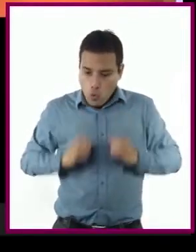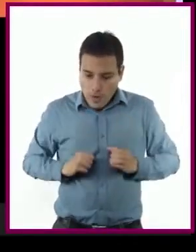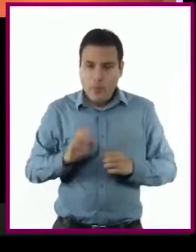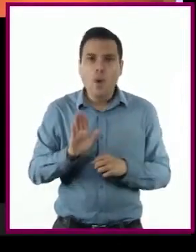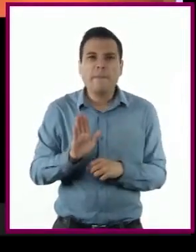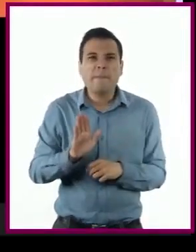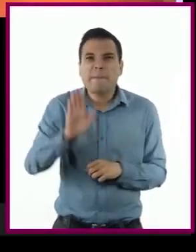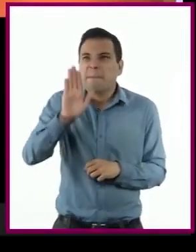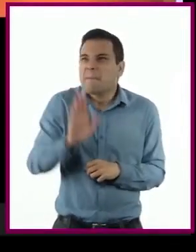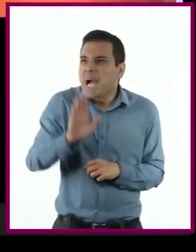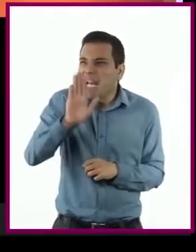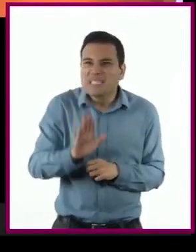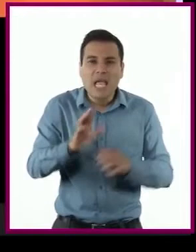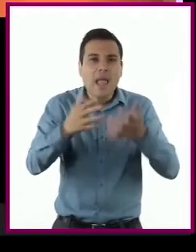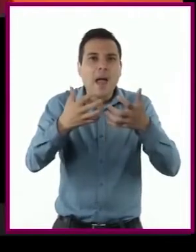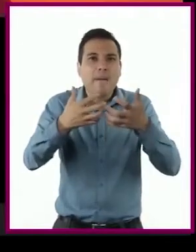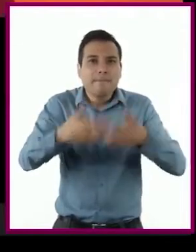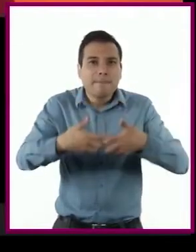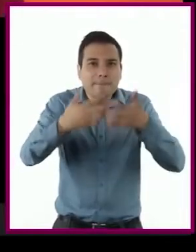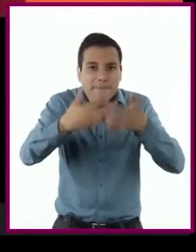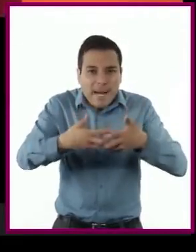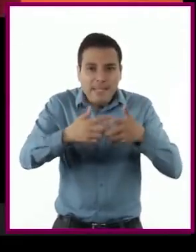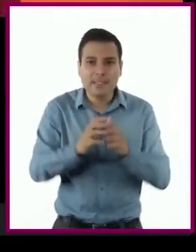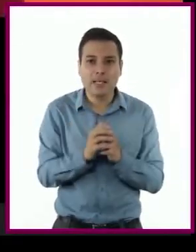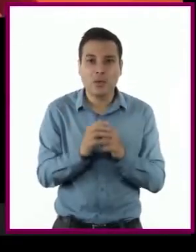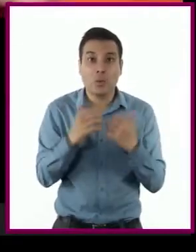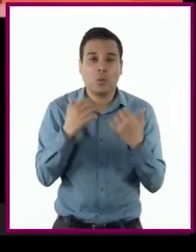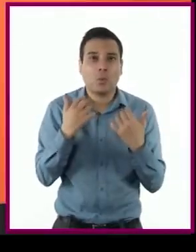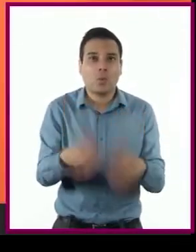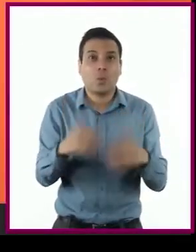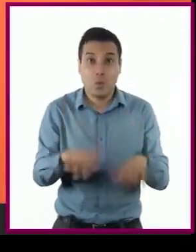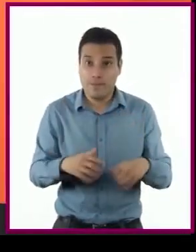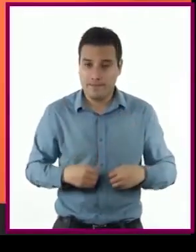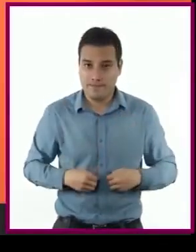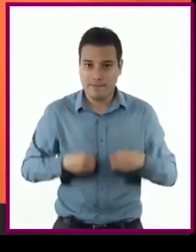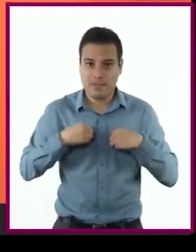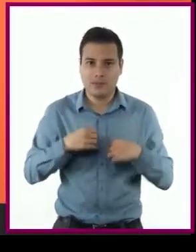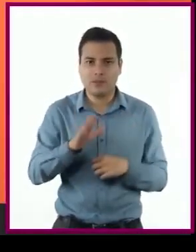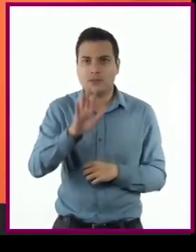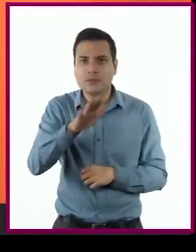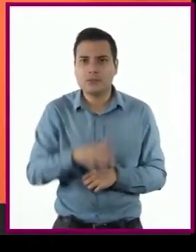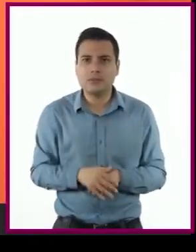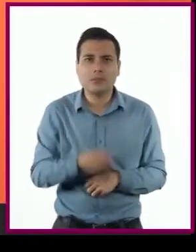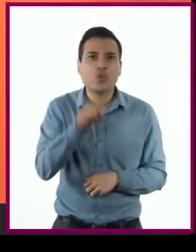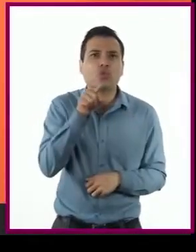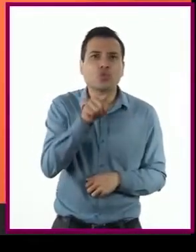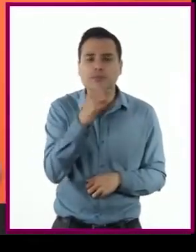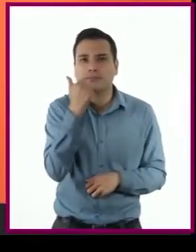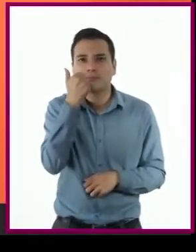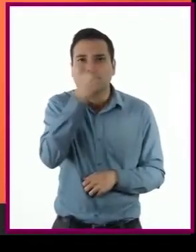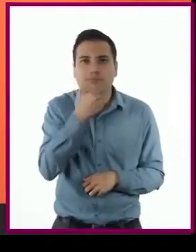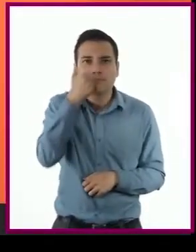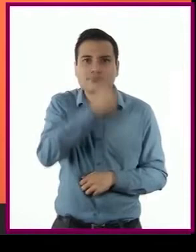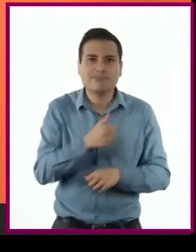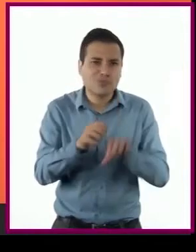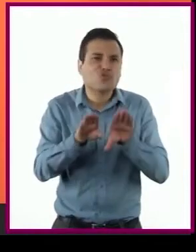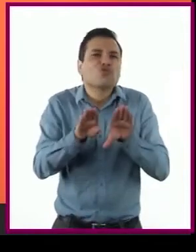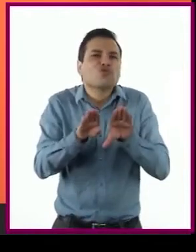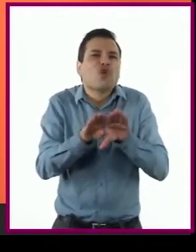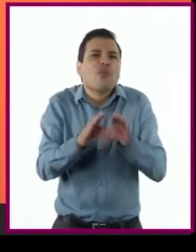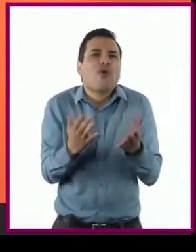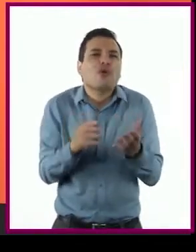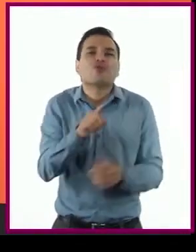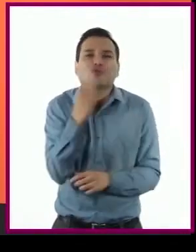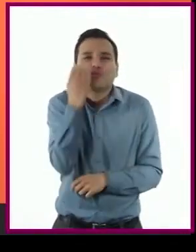una compleja máquina que mantenía la vida. ¿Y su vida de estudiante? ¿Cómo fue usted